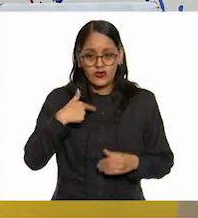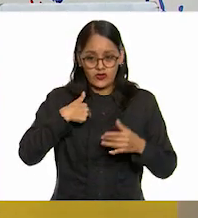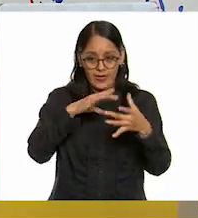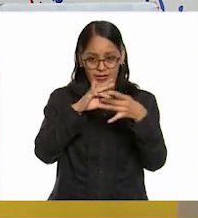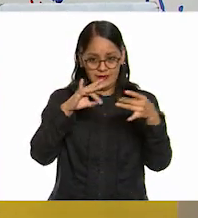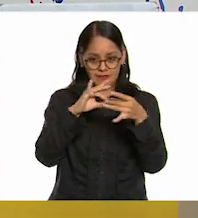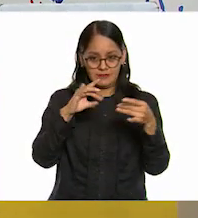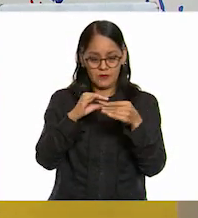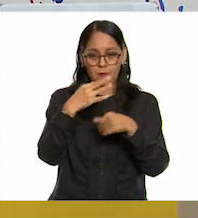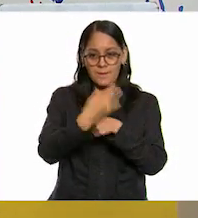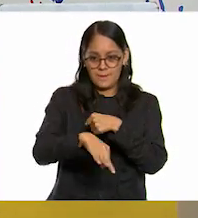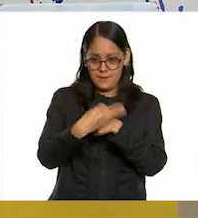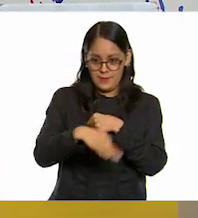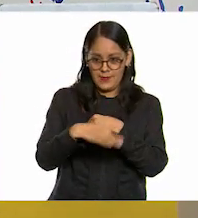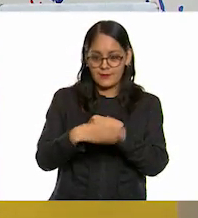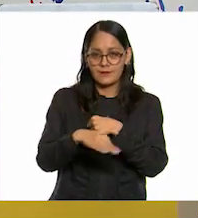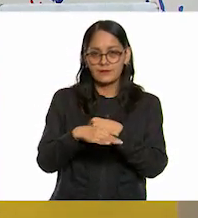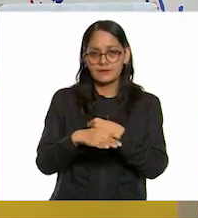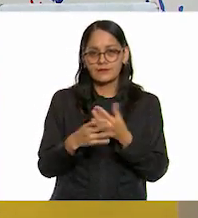explico, sí?